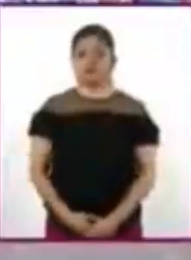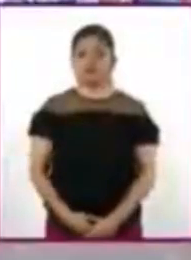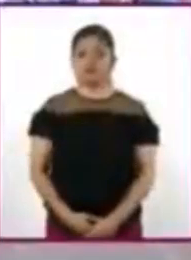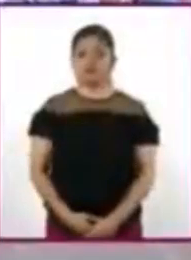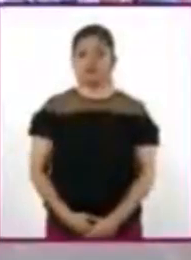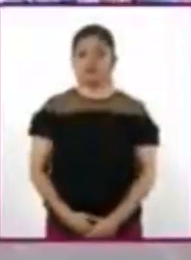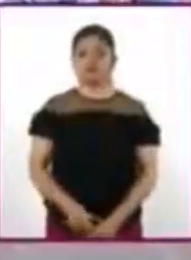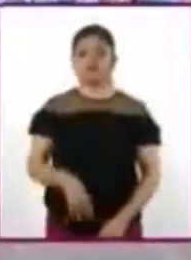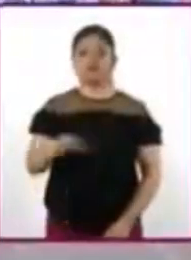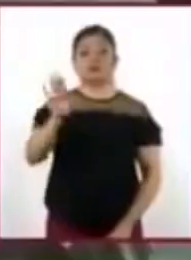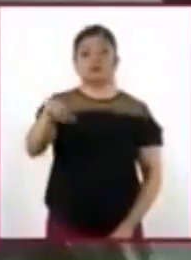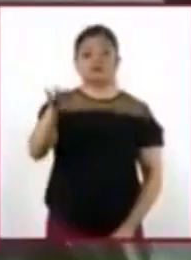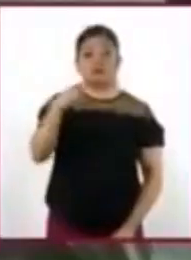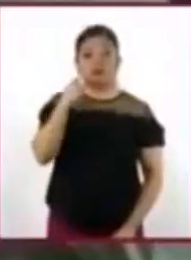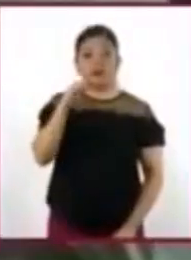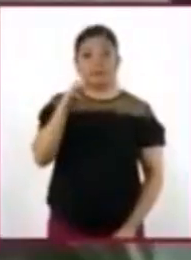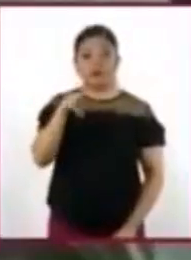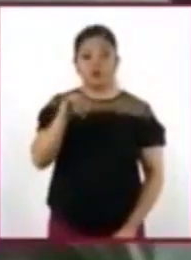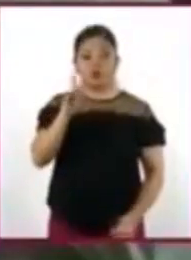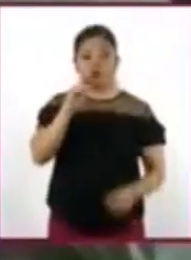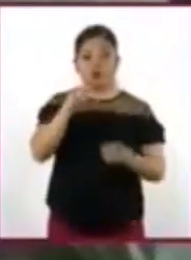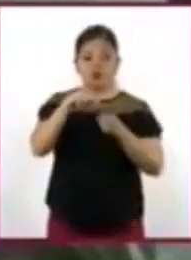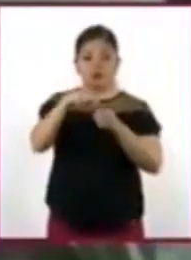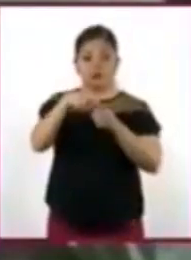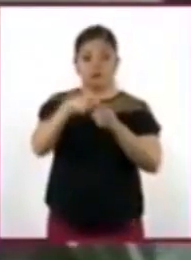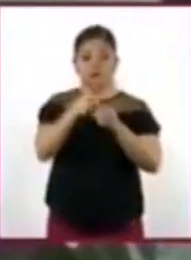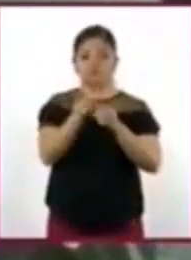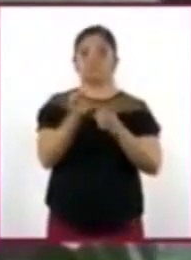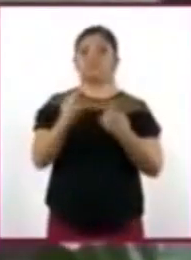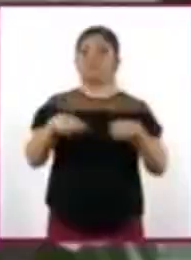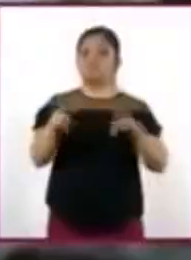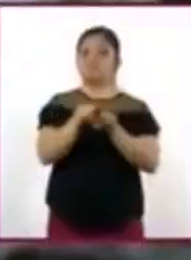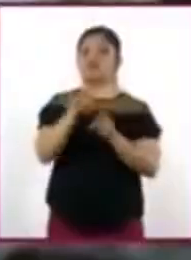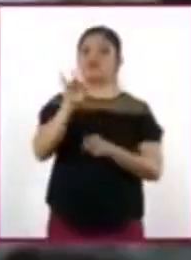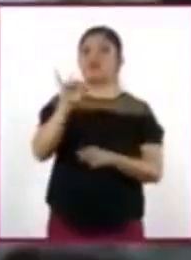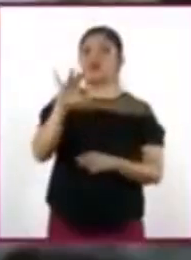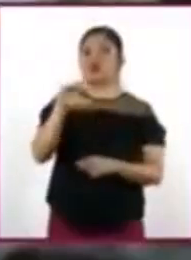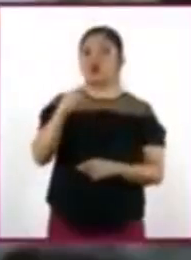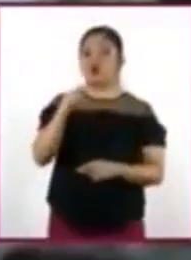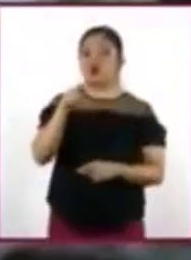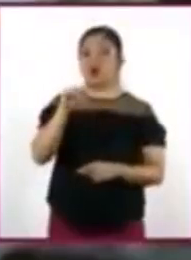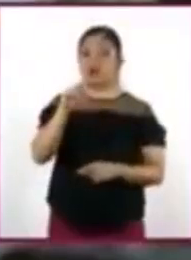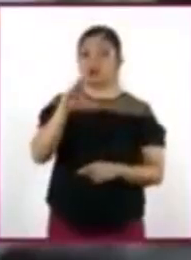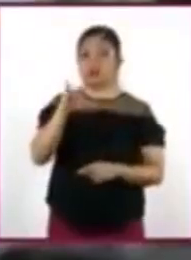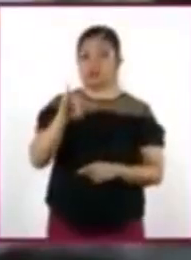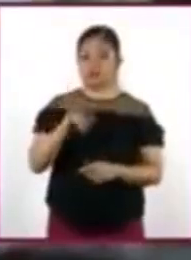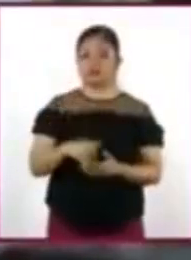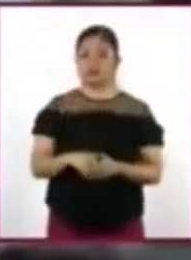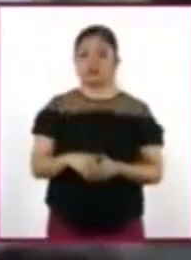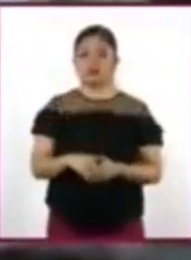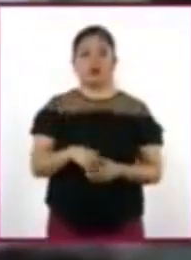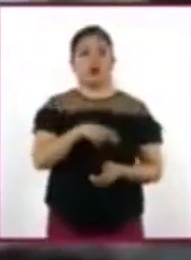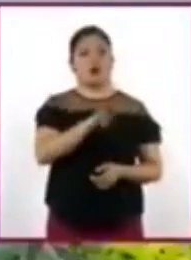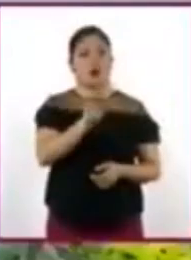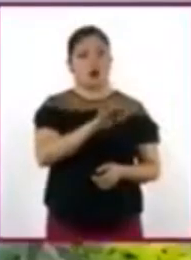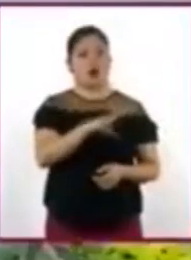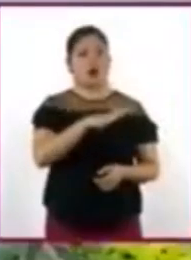Mira, Emma, el centro de este girasol sigue la sucesión de Fibonacci. ¿Cuántas cosas más habrá en la naturaleza que siguen este